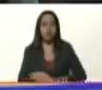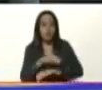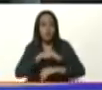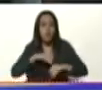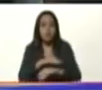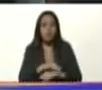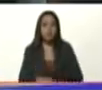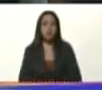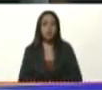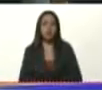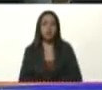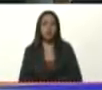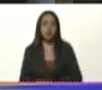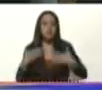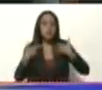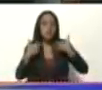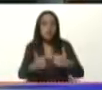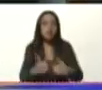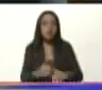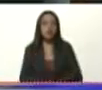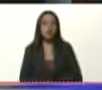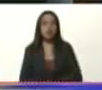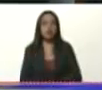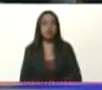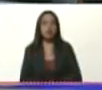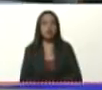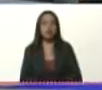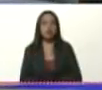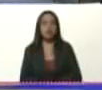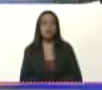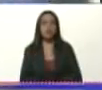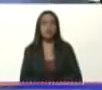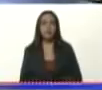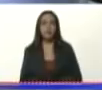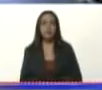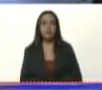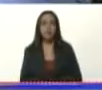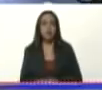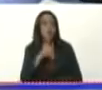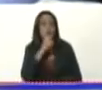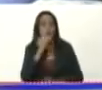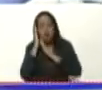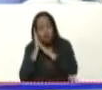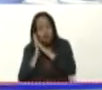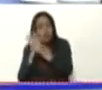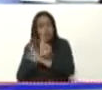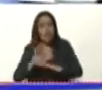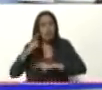del Poder Popular para la Salud, que efectivamente, bueno, no ha dormido en varios días,